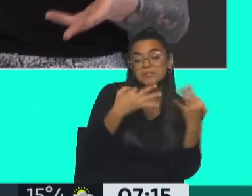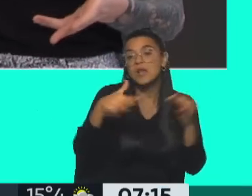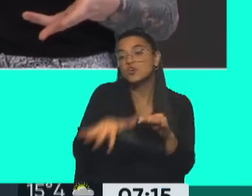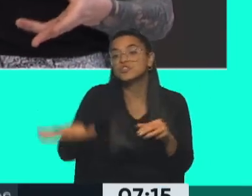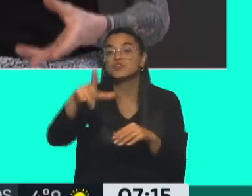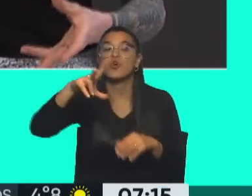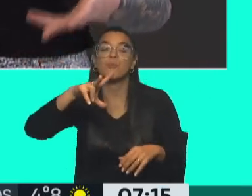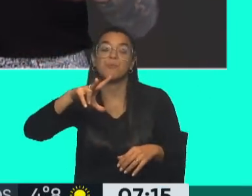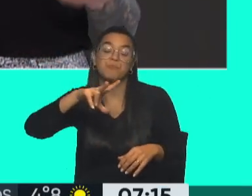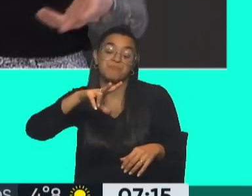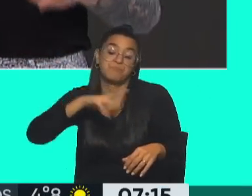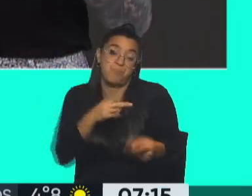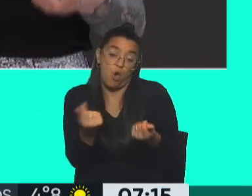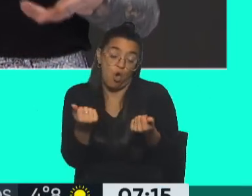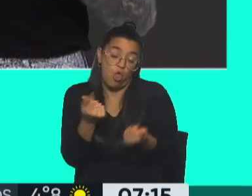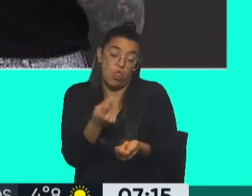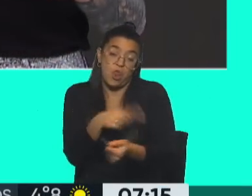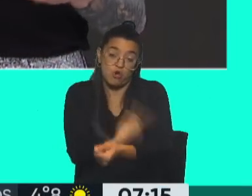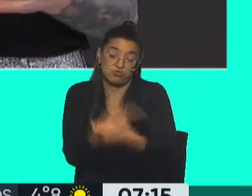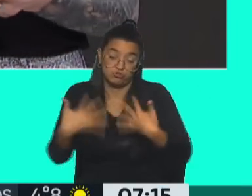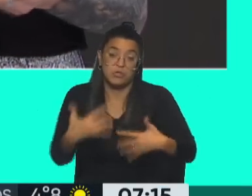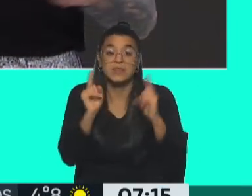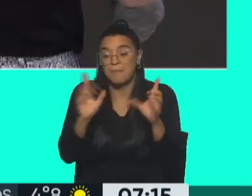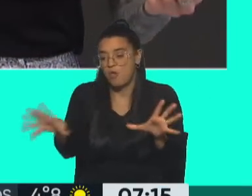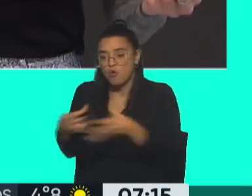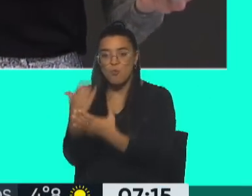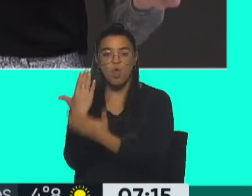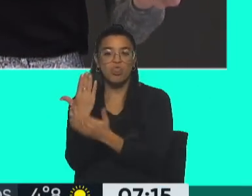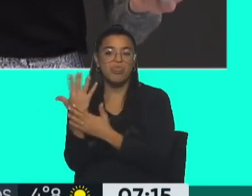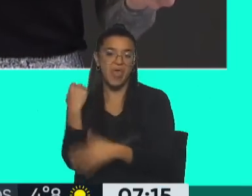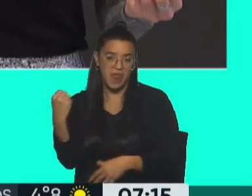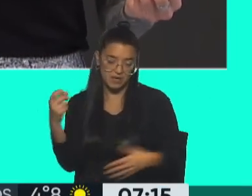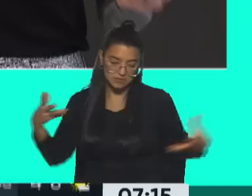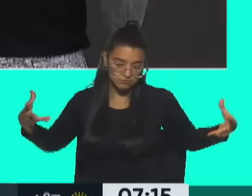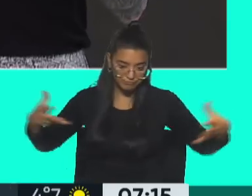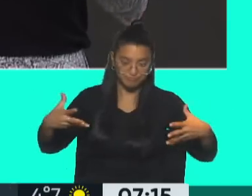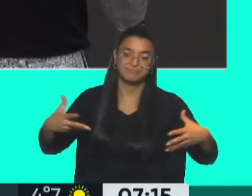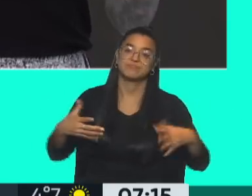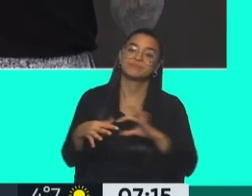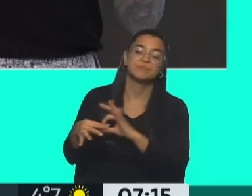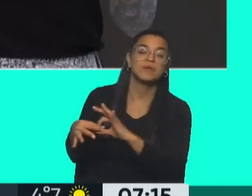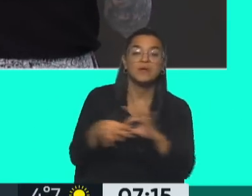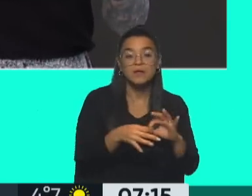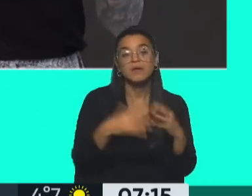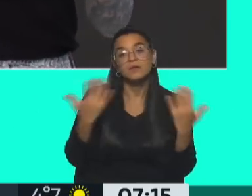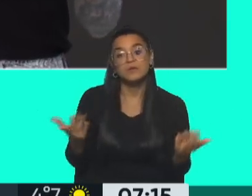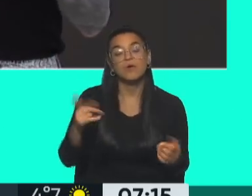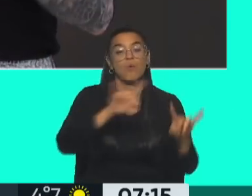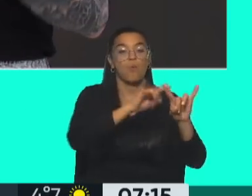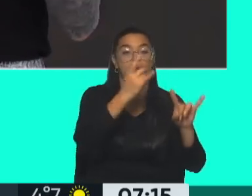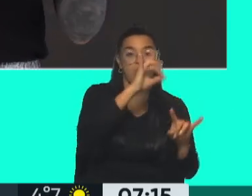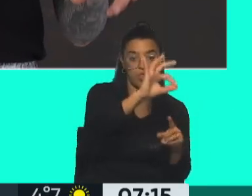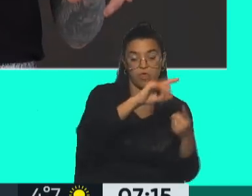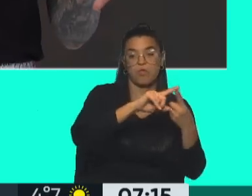económicos poderosos y con grupos políticos de derecha. Y este es el enlace que hace, por un lado, Guado de